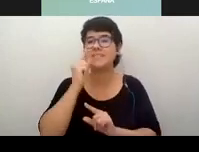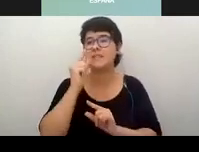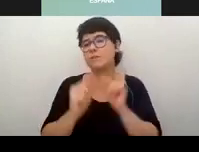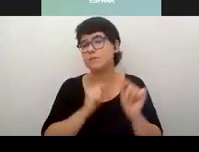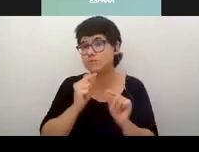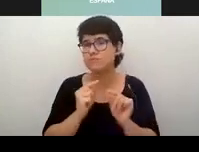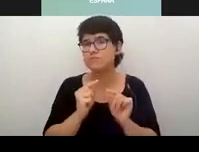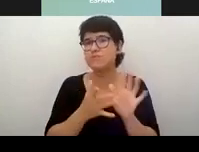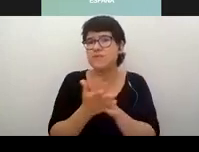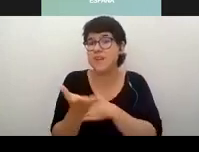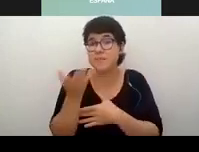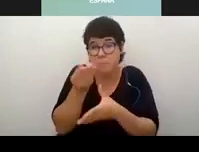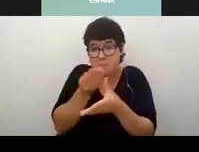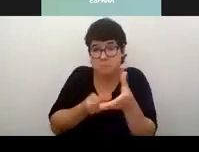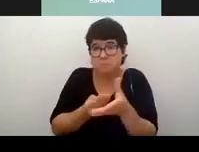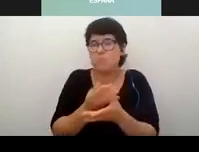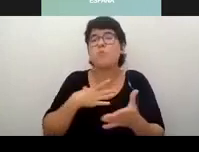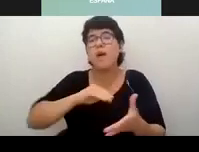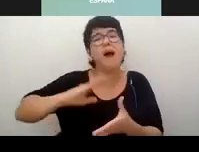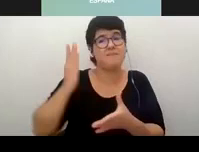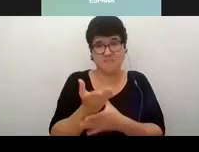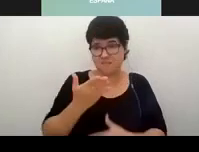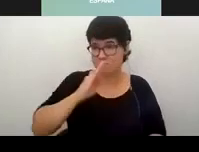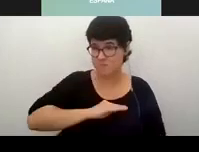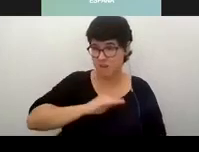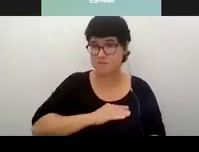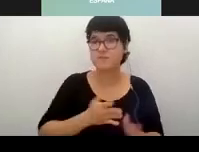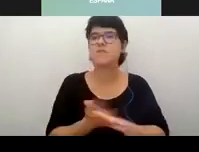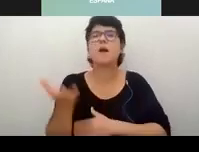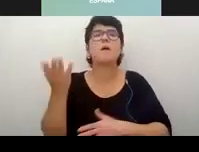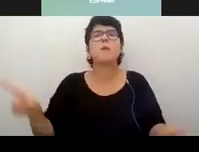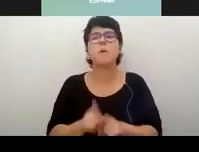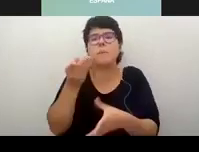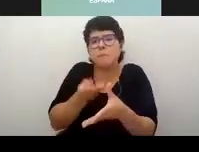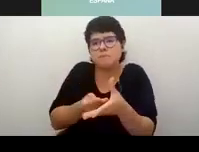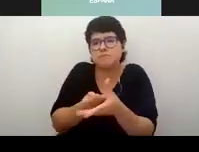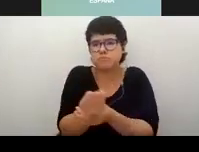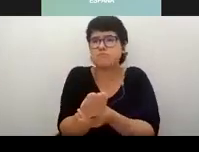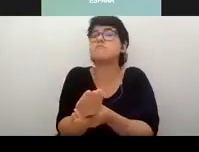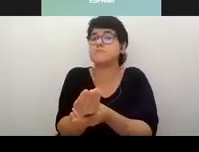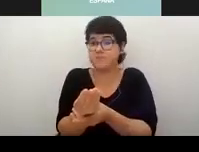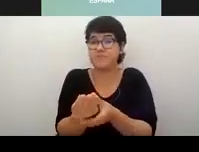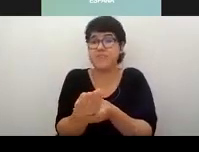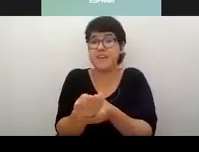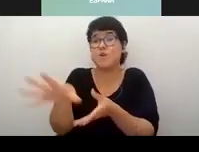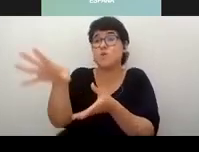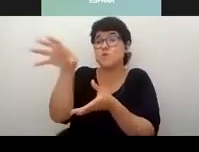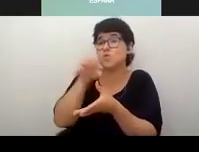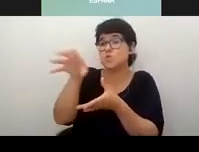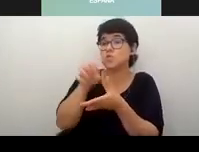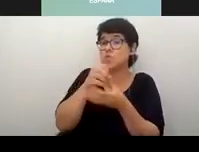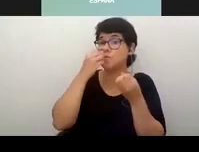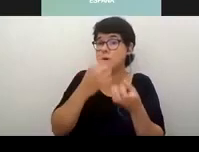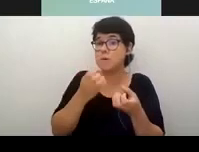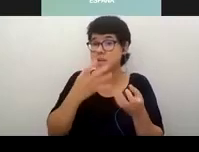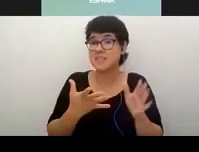sea por vía vaginal y la flora que haya entrado en el organismo del pequeño, de la pequeña, sea el adecuado, si nosotros damos,